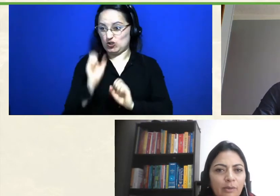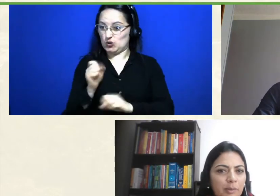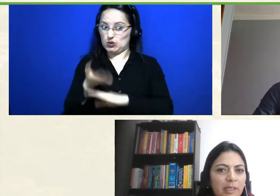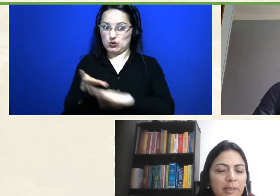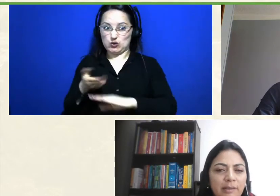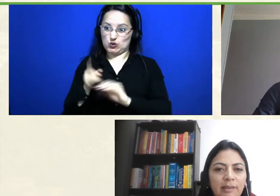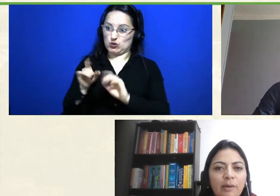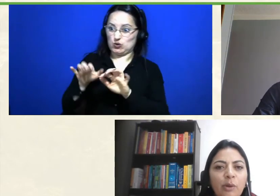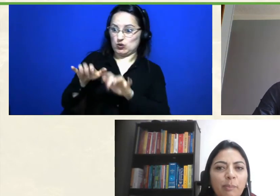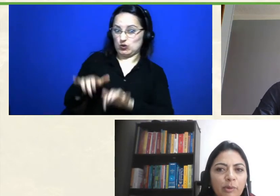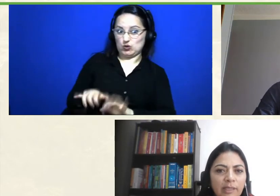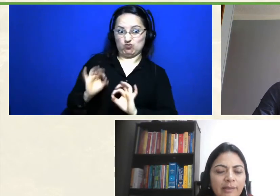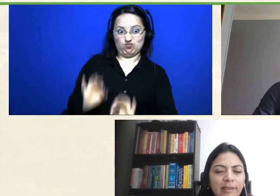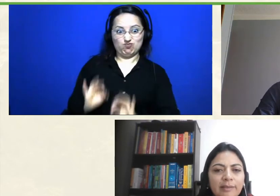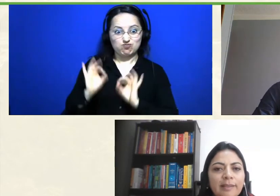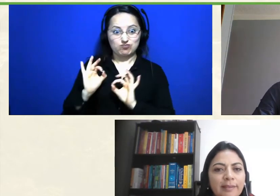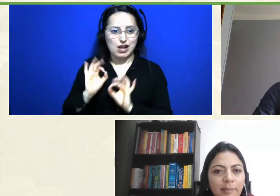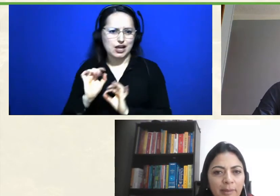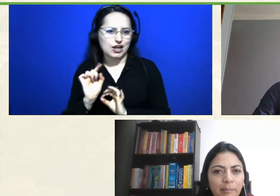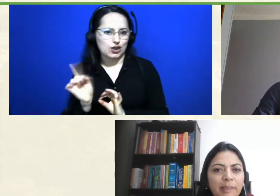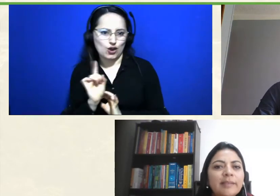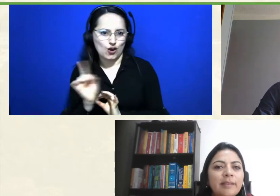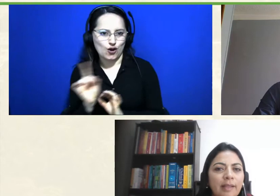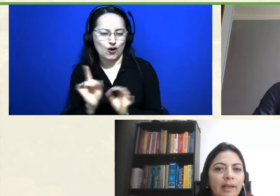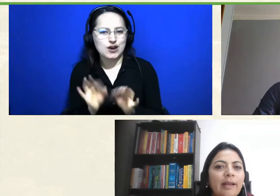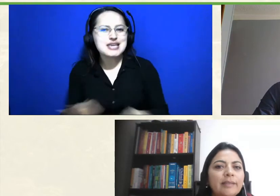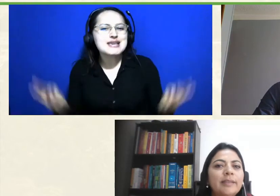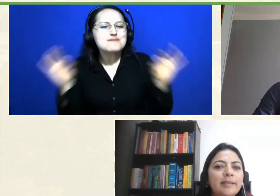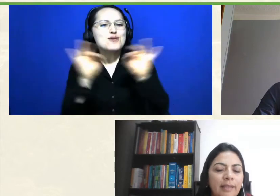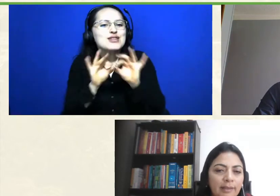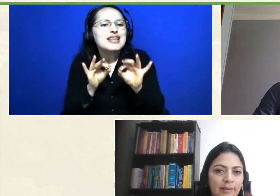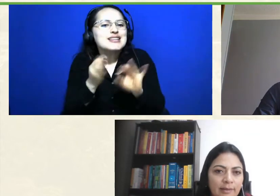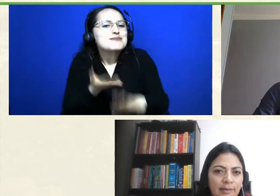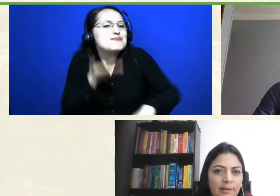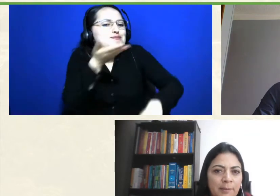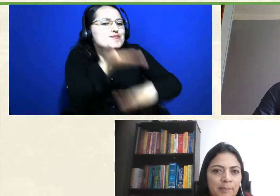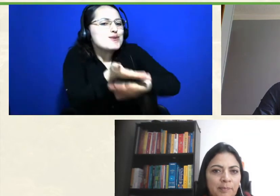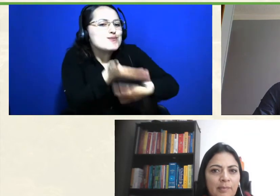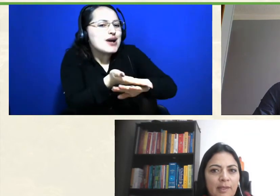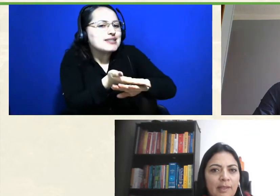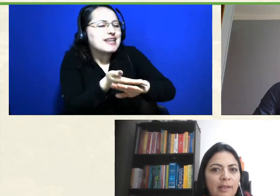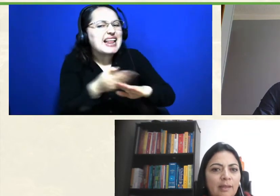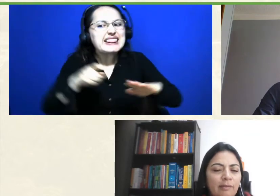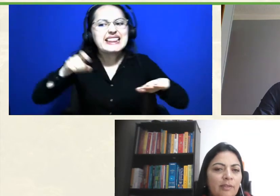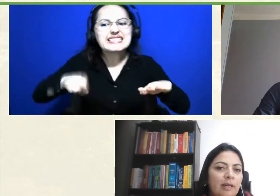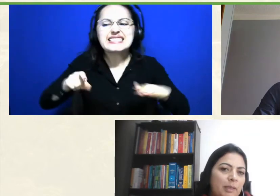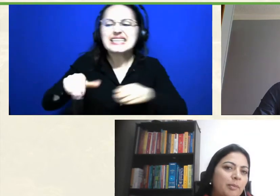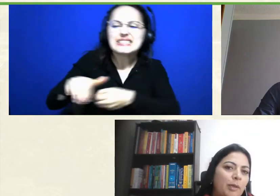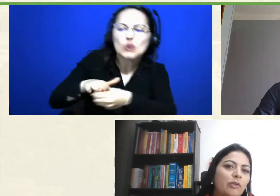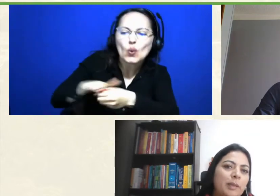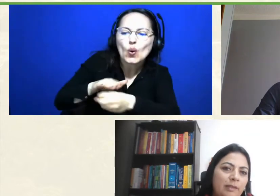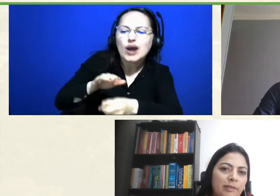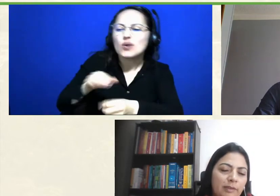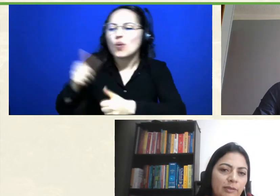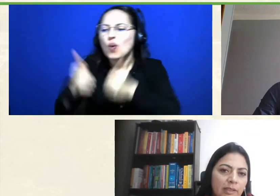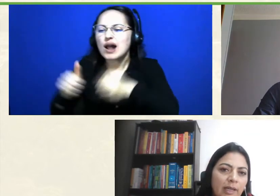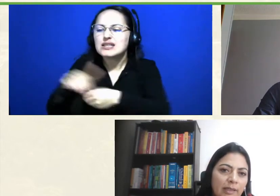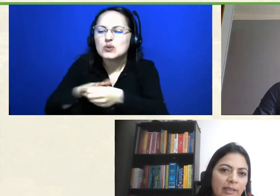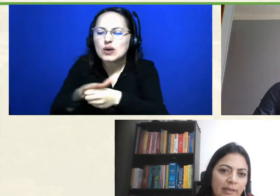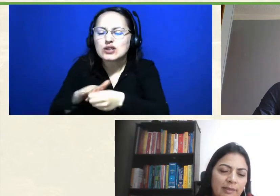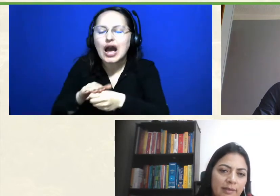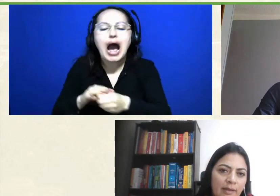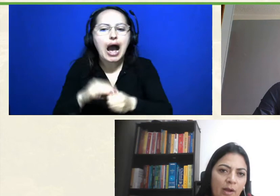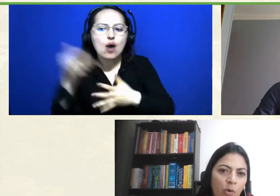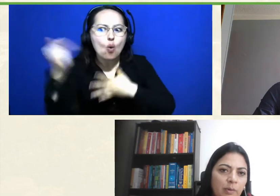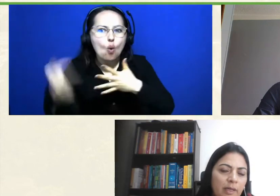ni económicamente. Lo importante es que sepan presentar la necesidad y finalmente pues los beneficios que